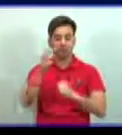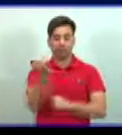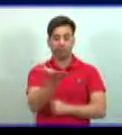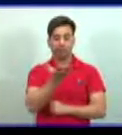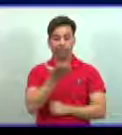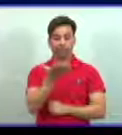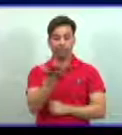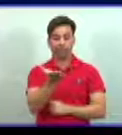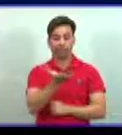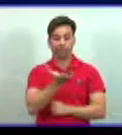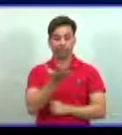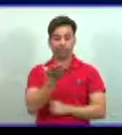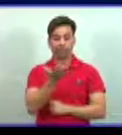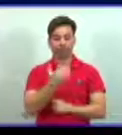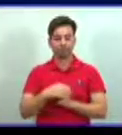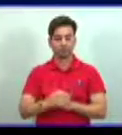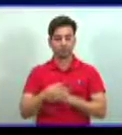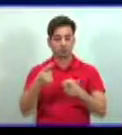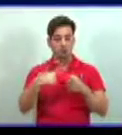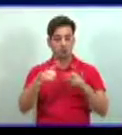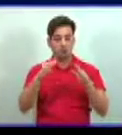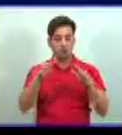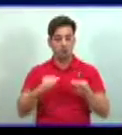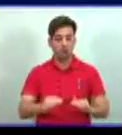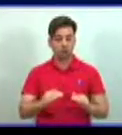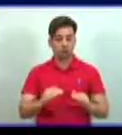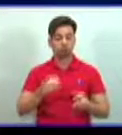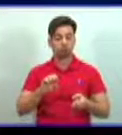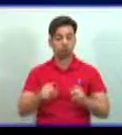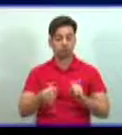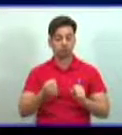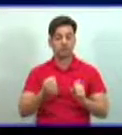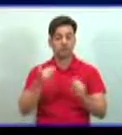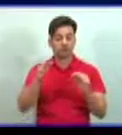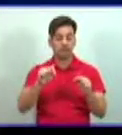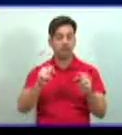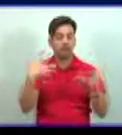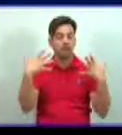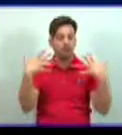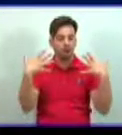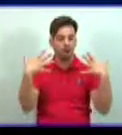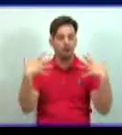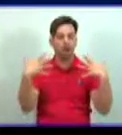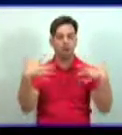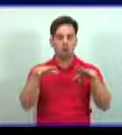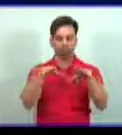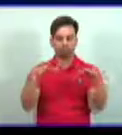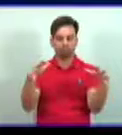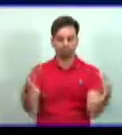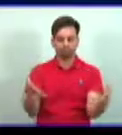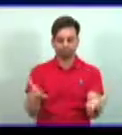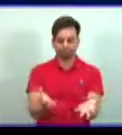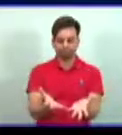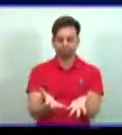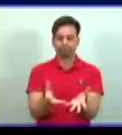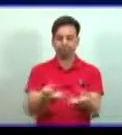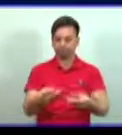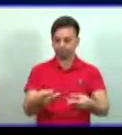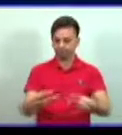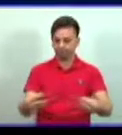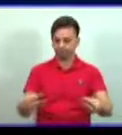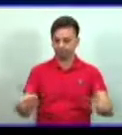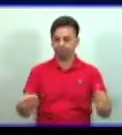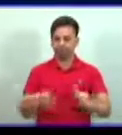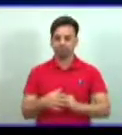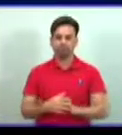mediante el efecto invernadero. Es importante que fíjense que aunque son dos elementos que se están refiriendo a la temperatura,